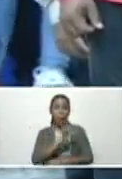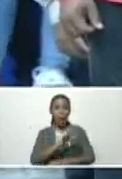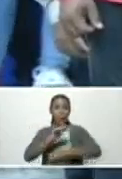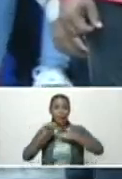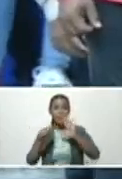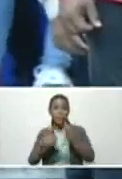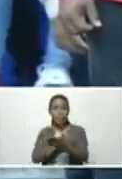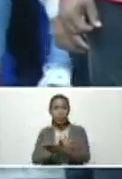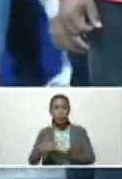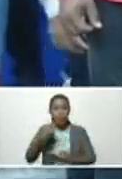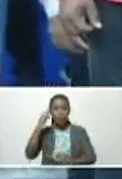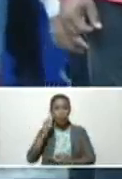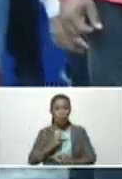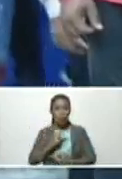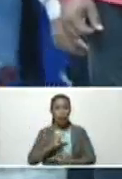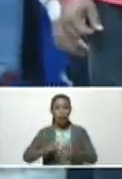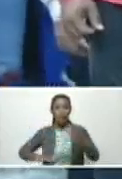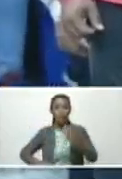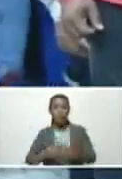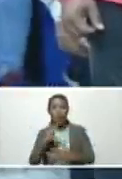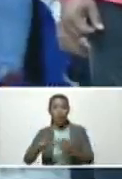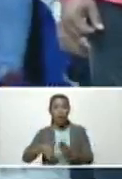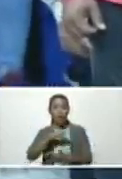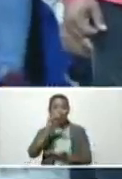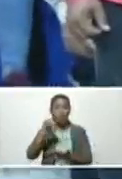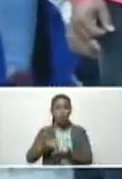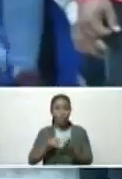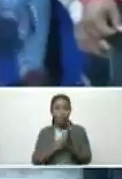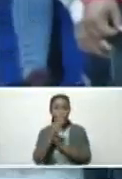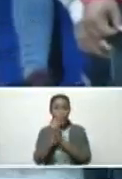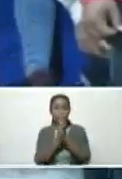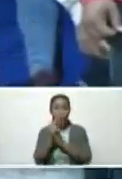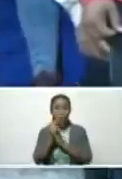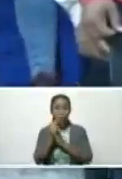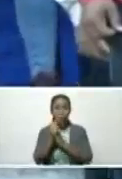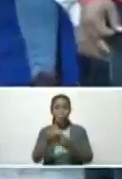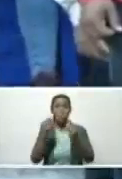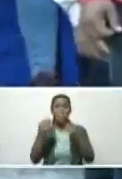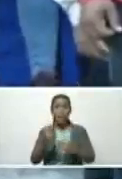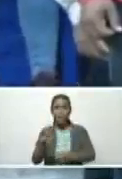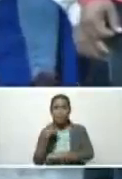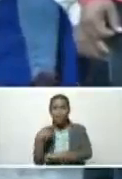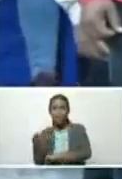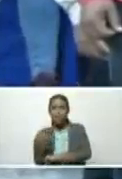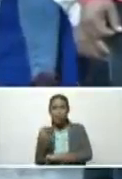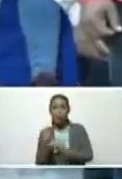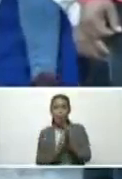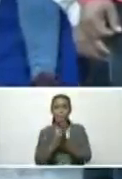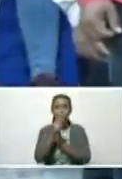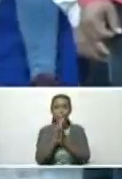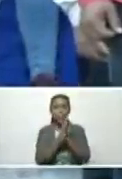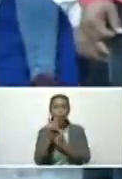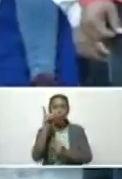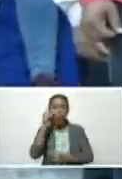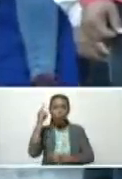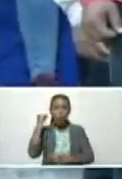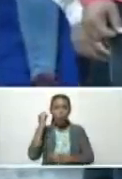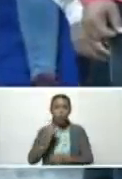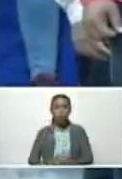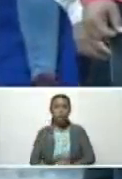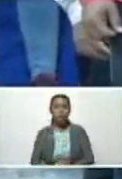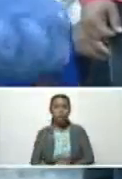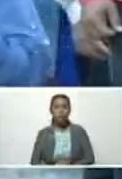de bolívares al Fondo Nacional de Emprendimiento para financiar a los emprendedores y a las